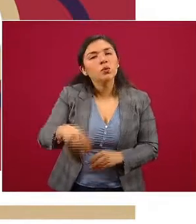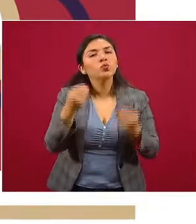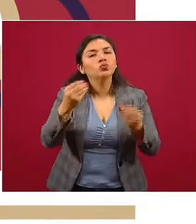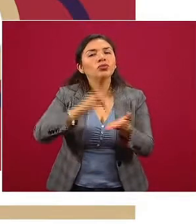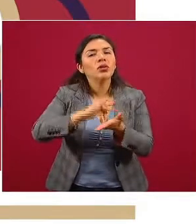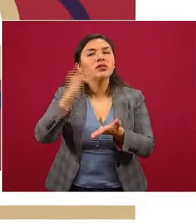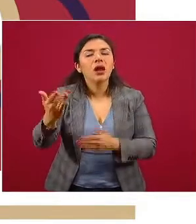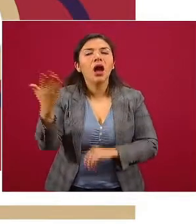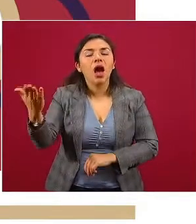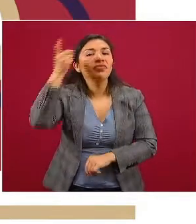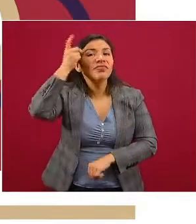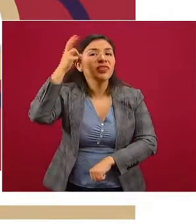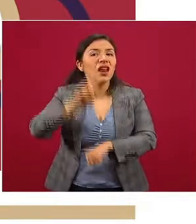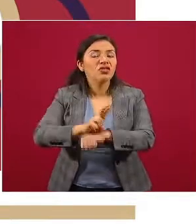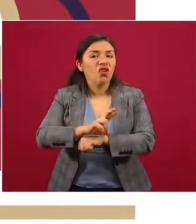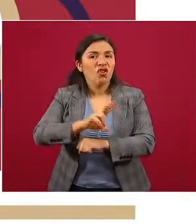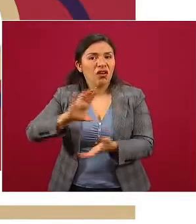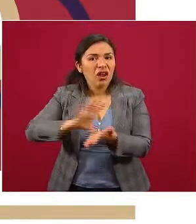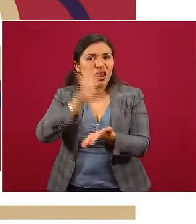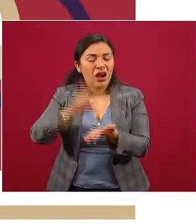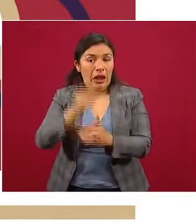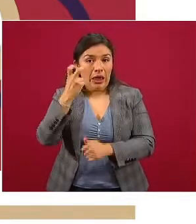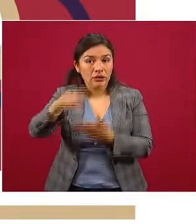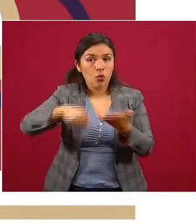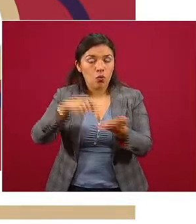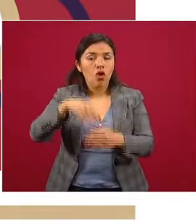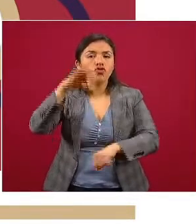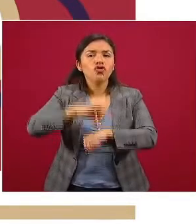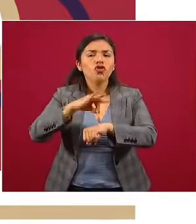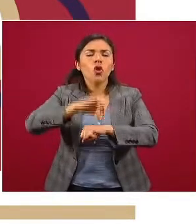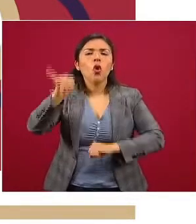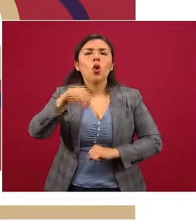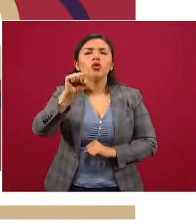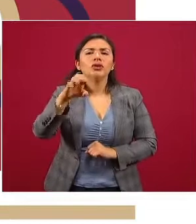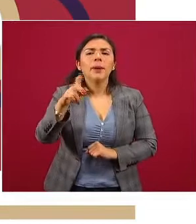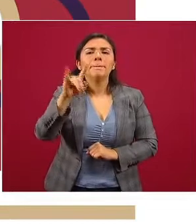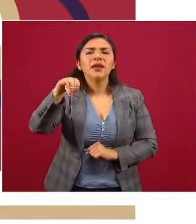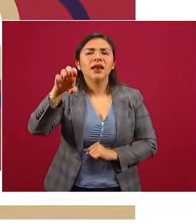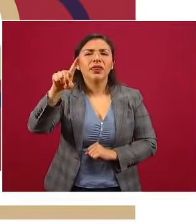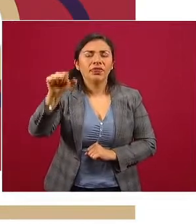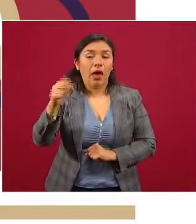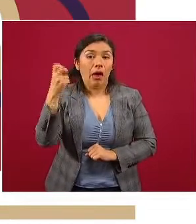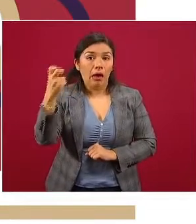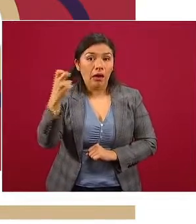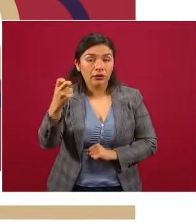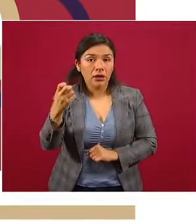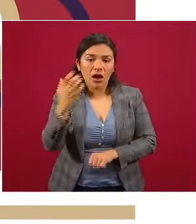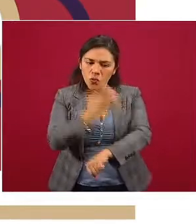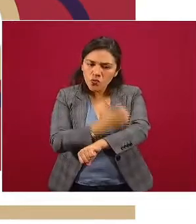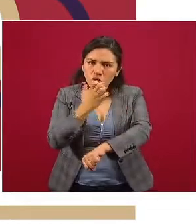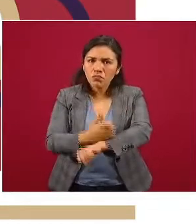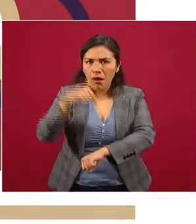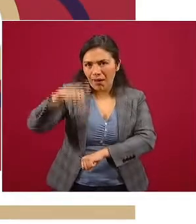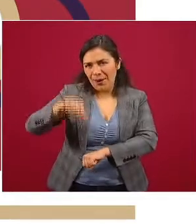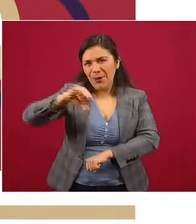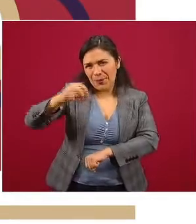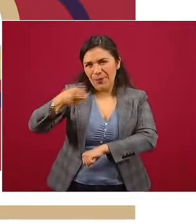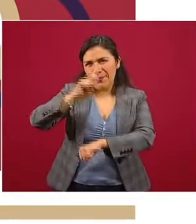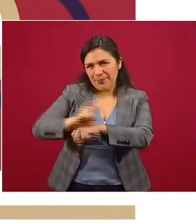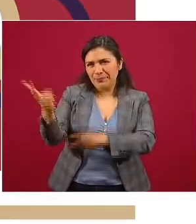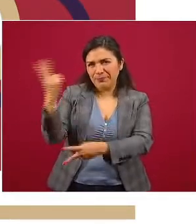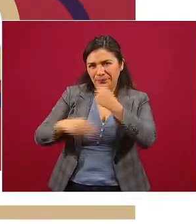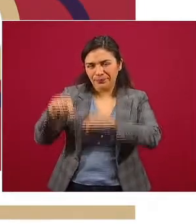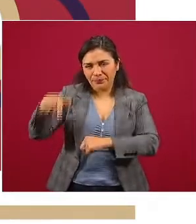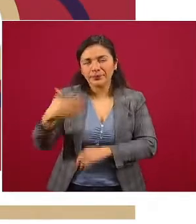al director general de este centro, el doctor José Pineda, quien nos acompaña aquí amablemente,